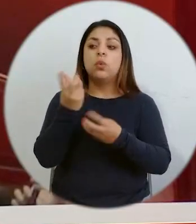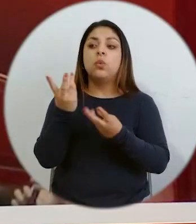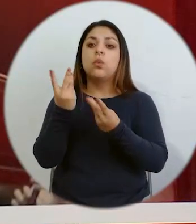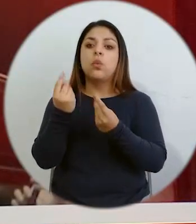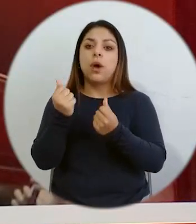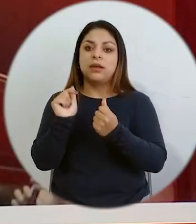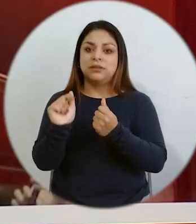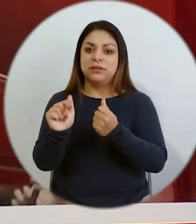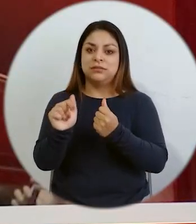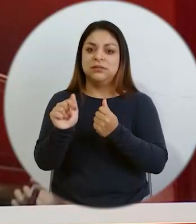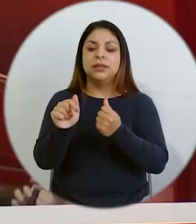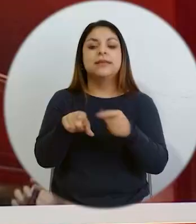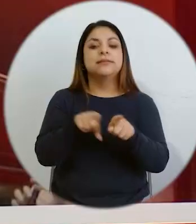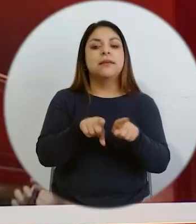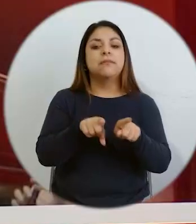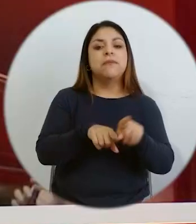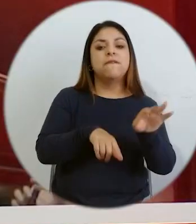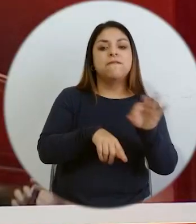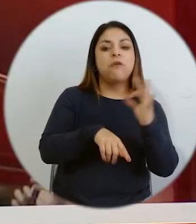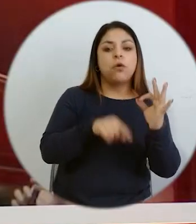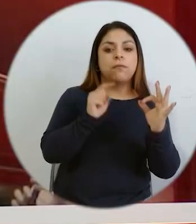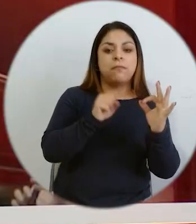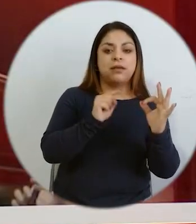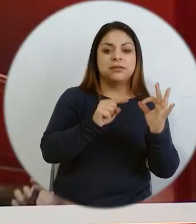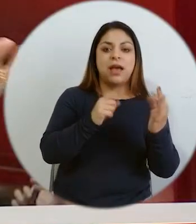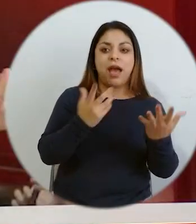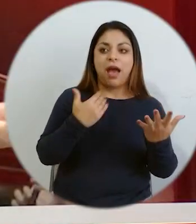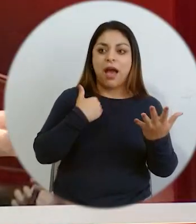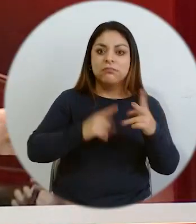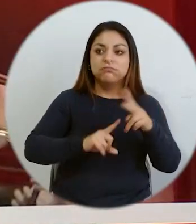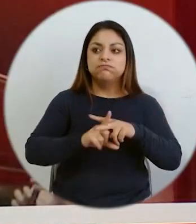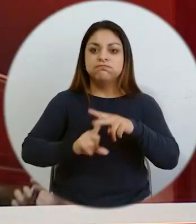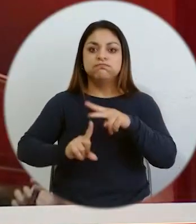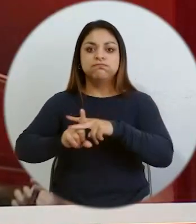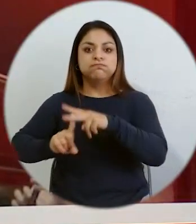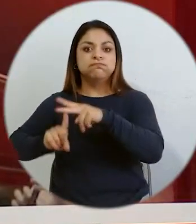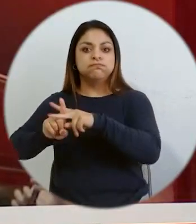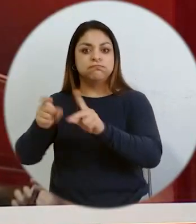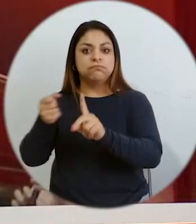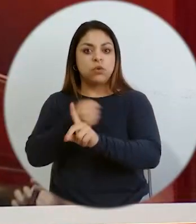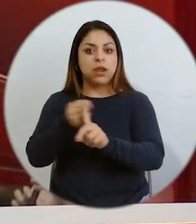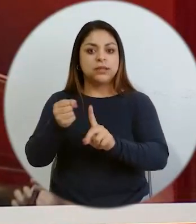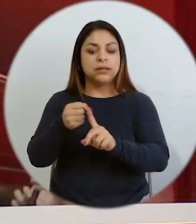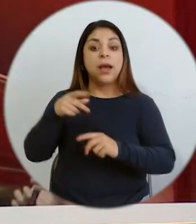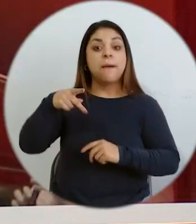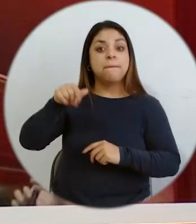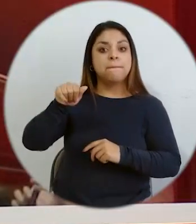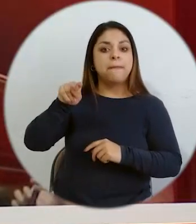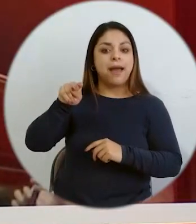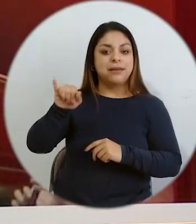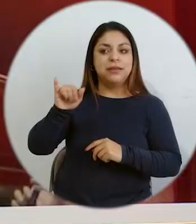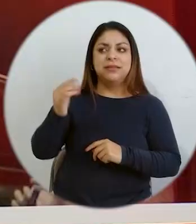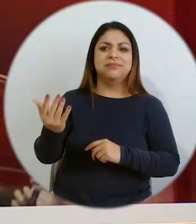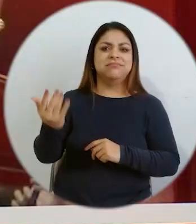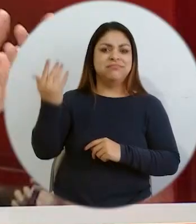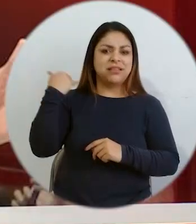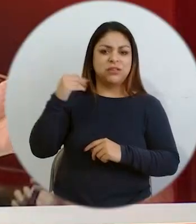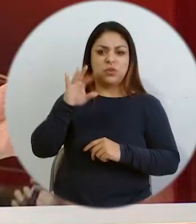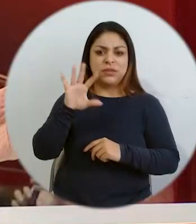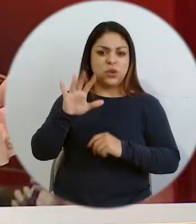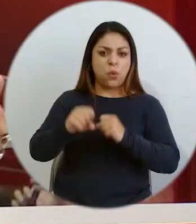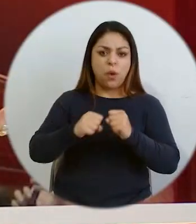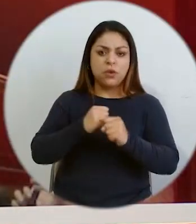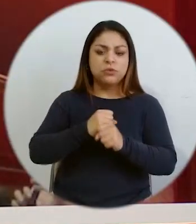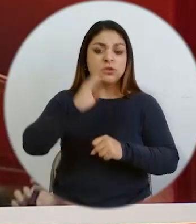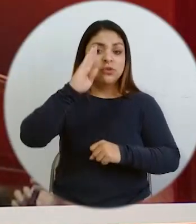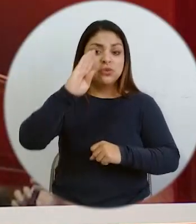se manifiestan estas violencias. El patronato de hace 95 años no atendía ni esta